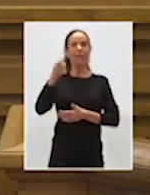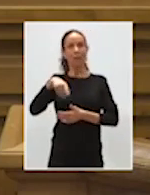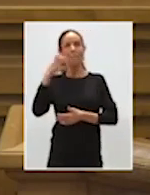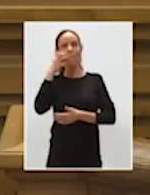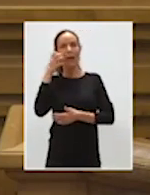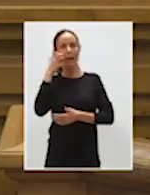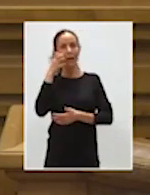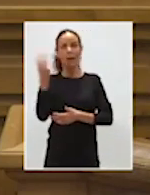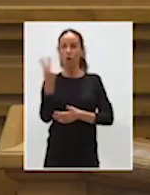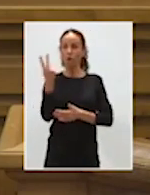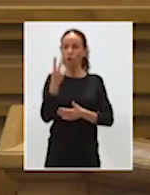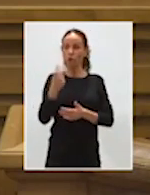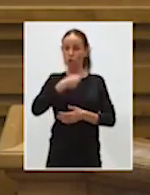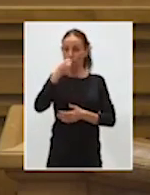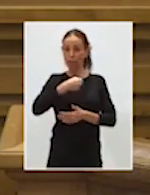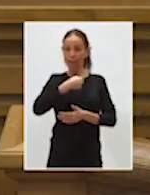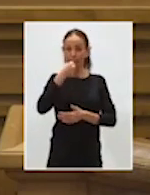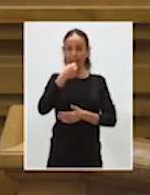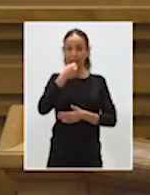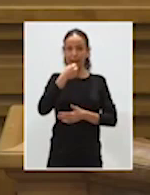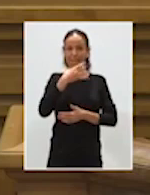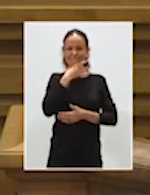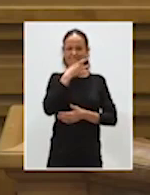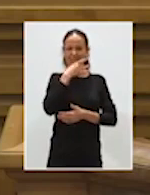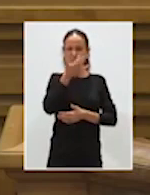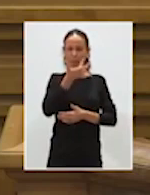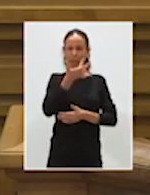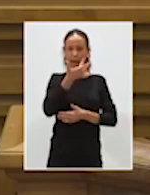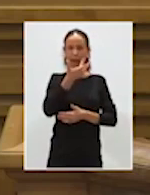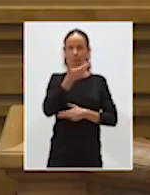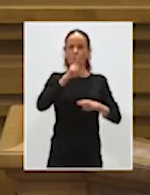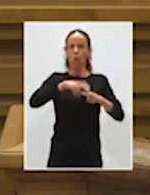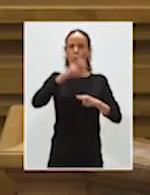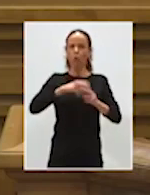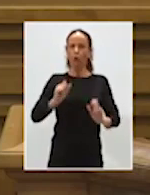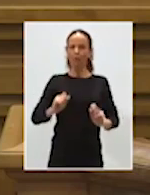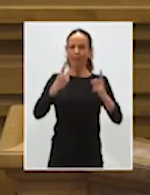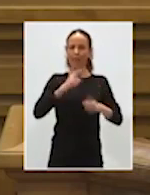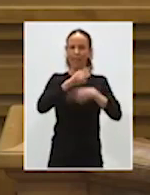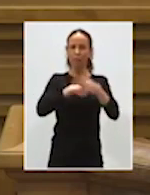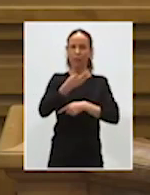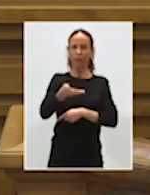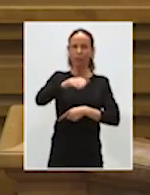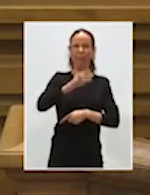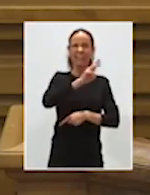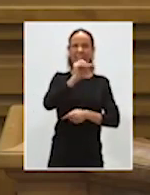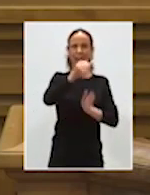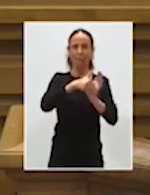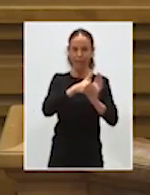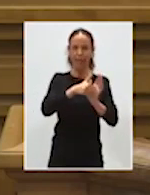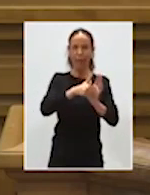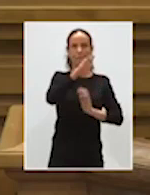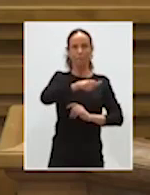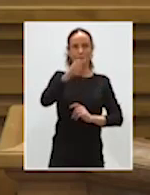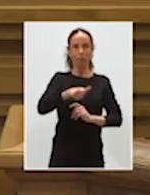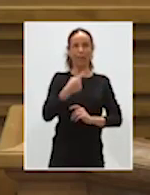castellano-manchegos. Se ha referido también a las declaraciones realizadas por Paje en el año 2018, cuando afirmó que antes de romperse el país, antes de